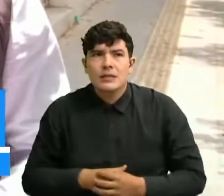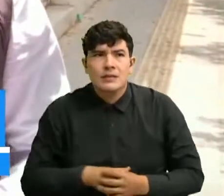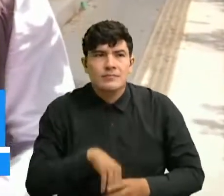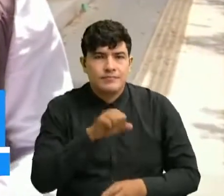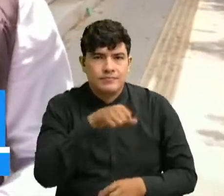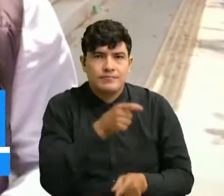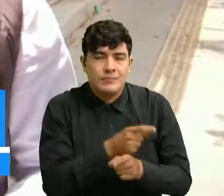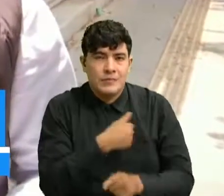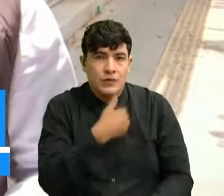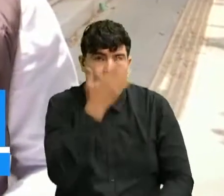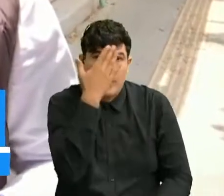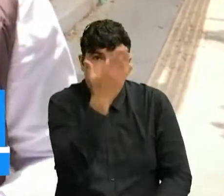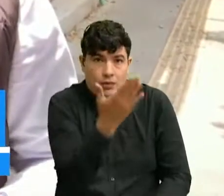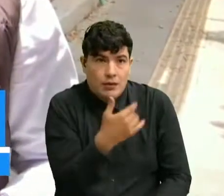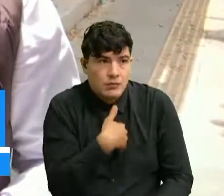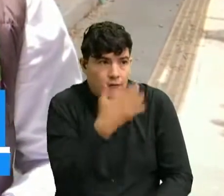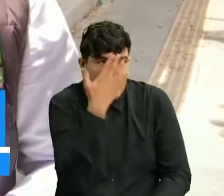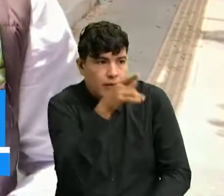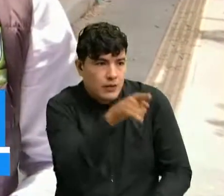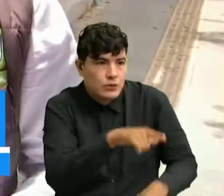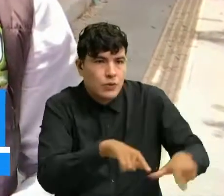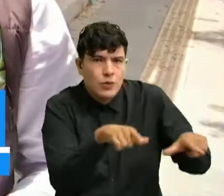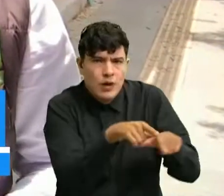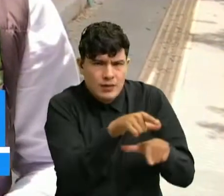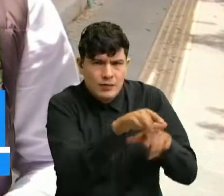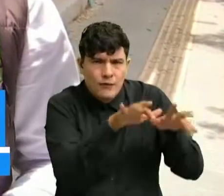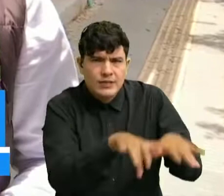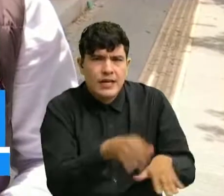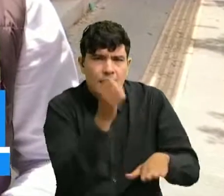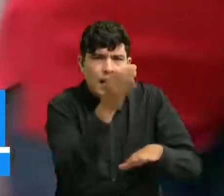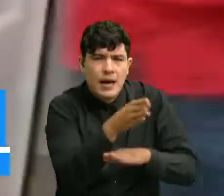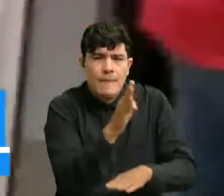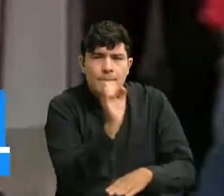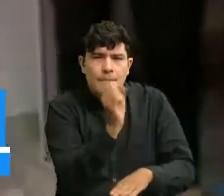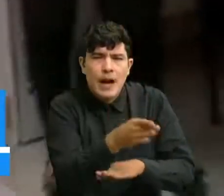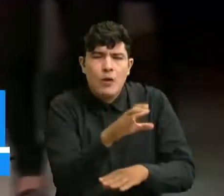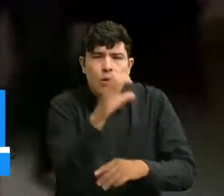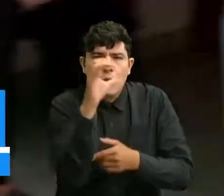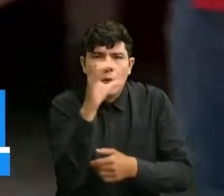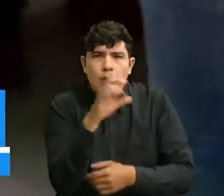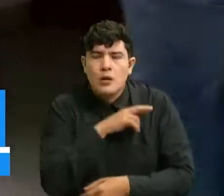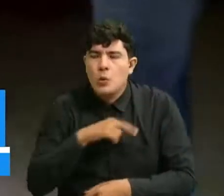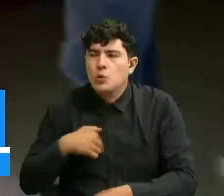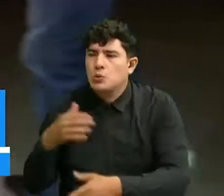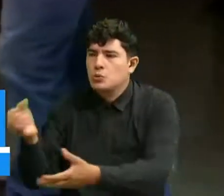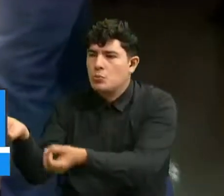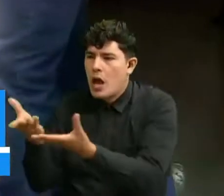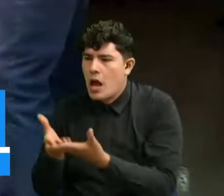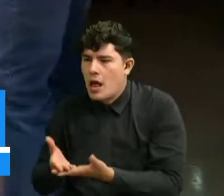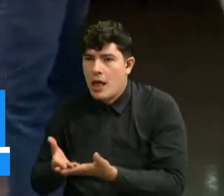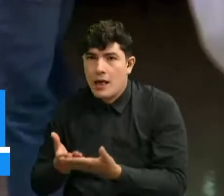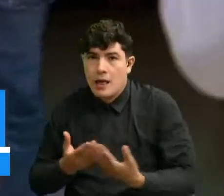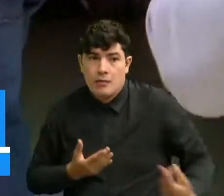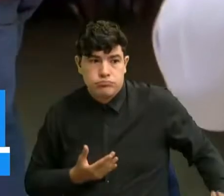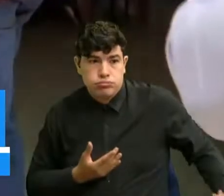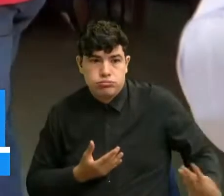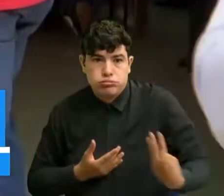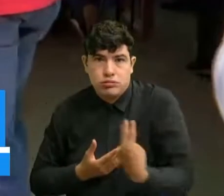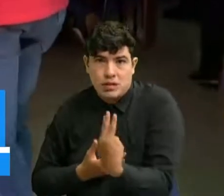bancario enfrente del Parque Santander, corresponsal de Bancolombia, retiramos 3 millones de pesos. Nos llegaron 3 tipos en 2